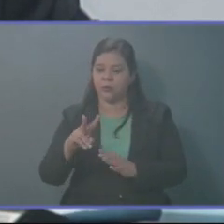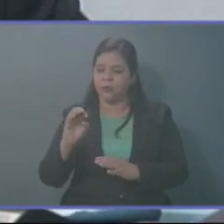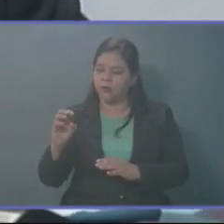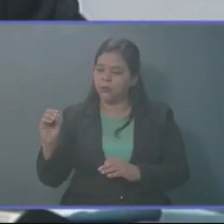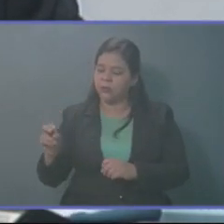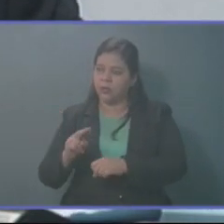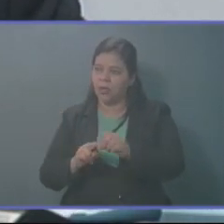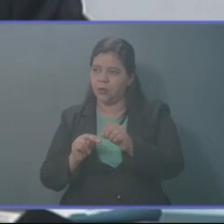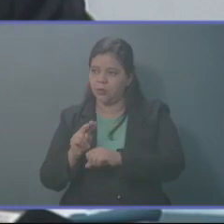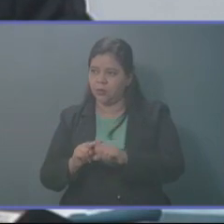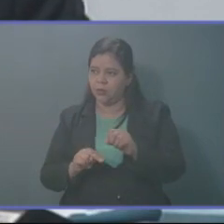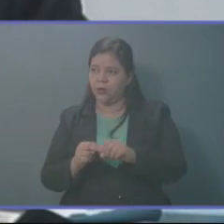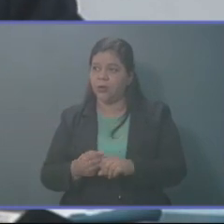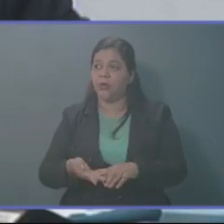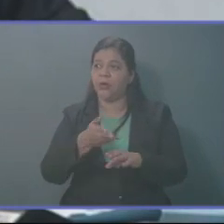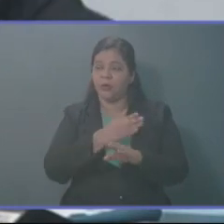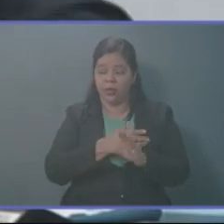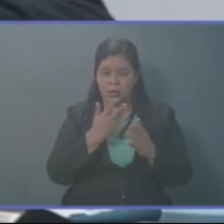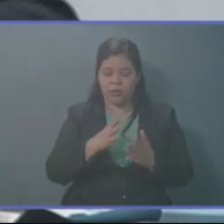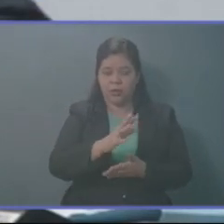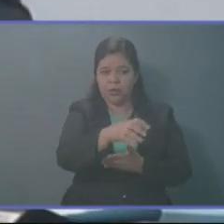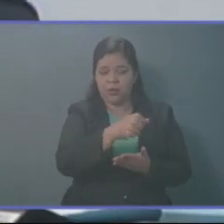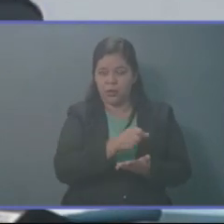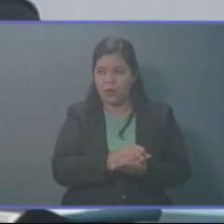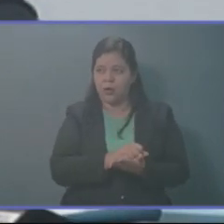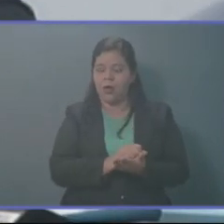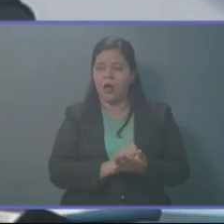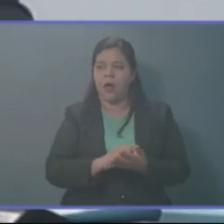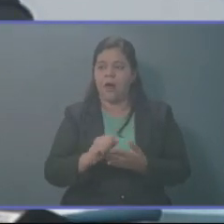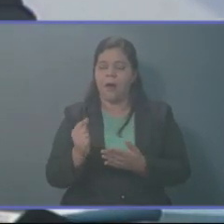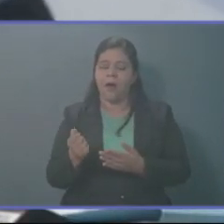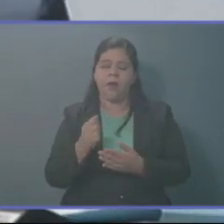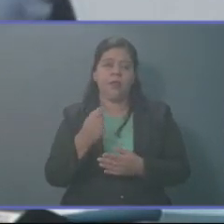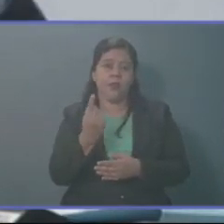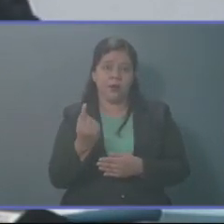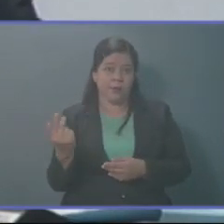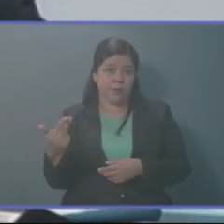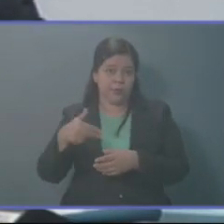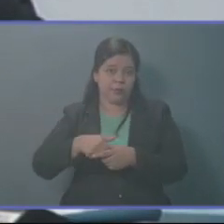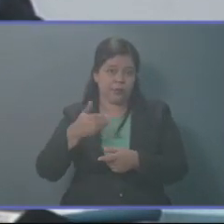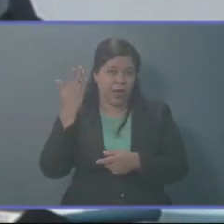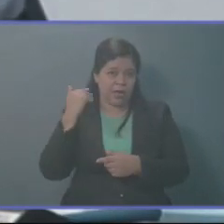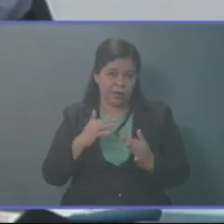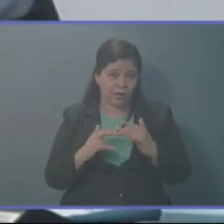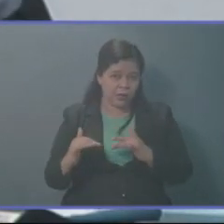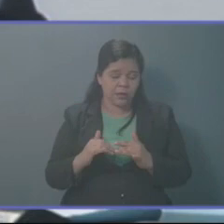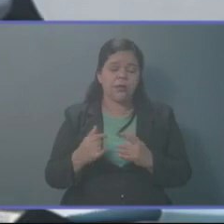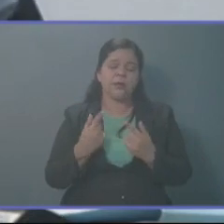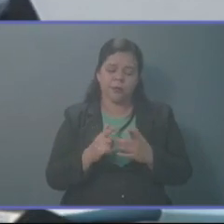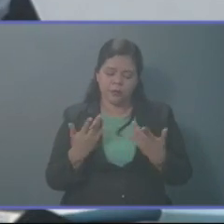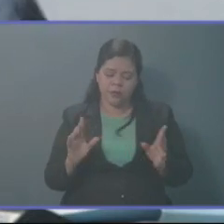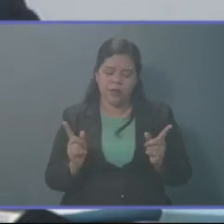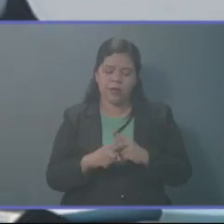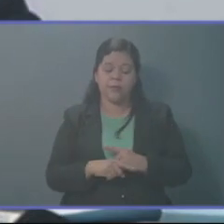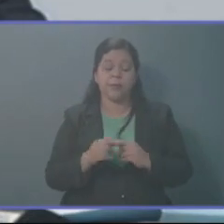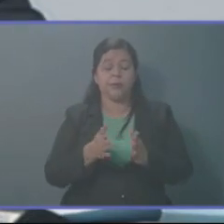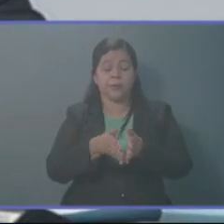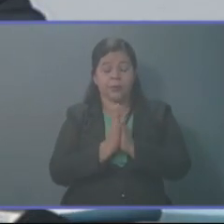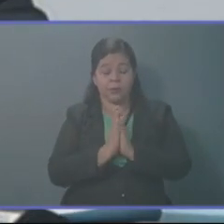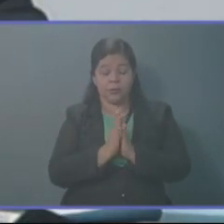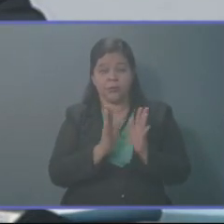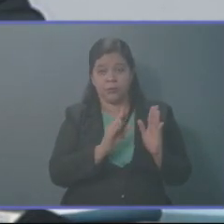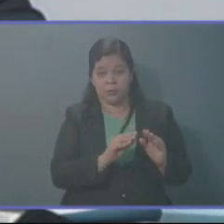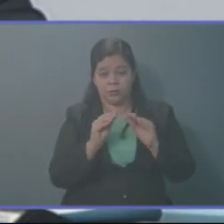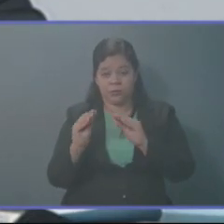$706.200 que sacaba de los fondos de los veteranos. Entonces lo que ha hecho es, a petición de un partido político,